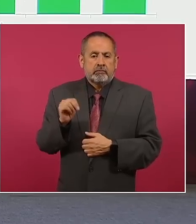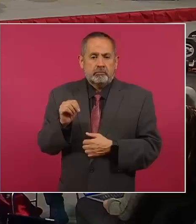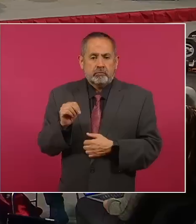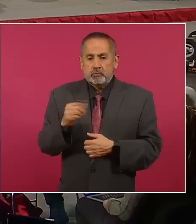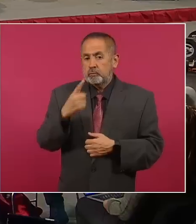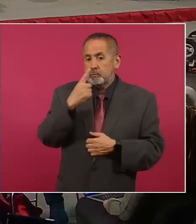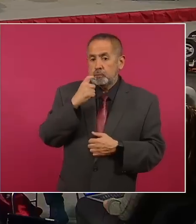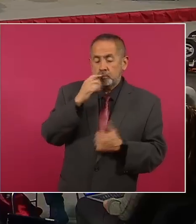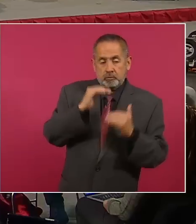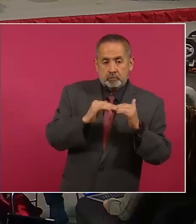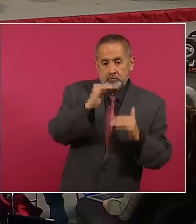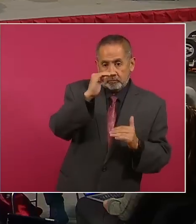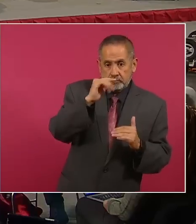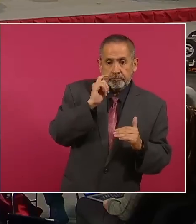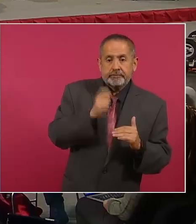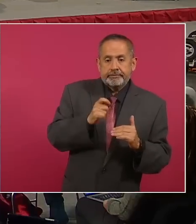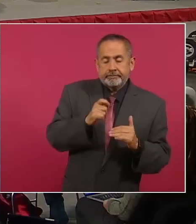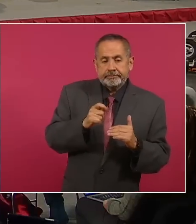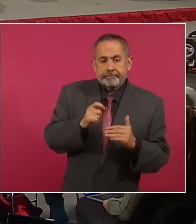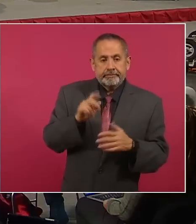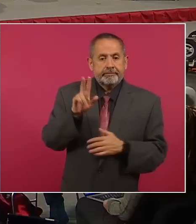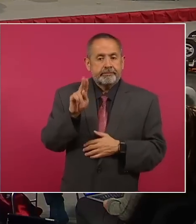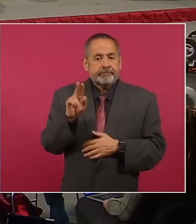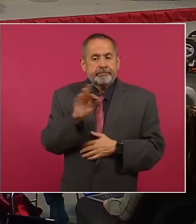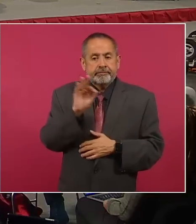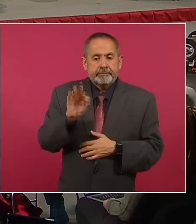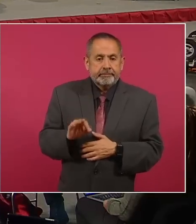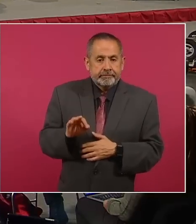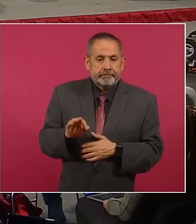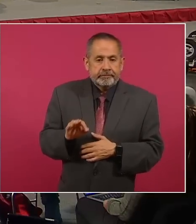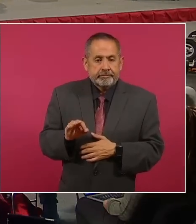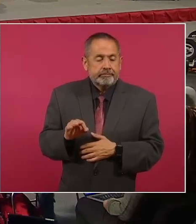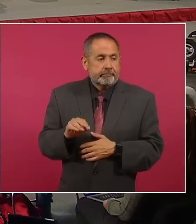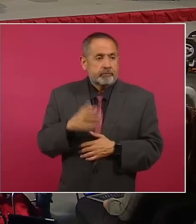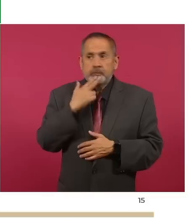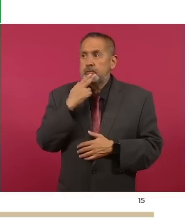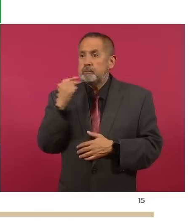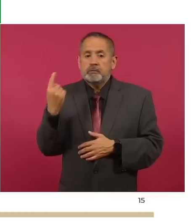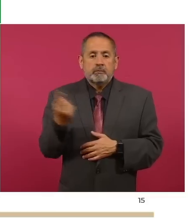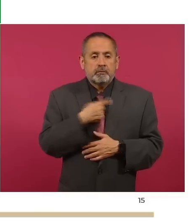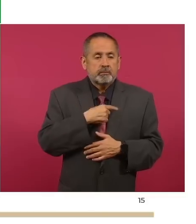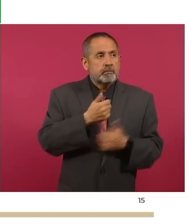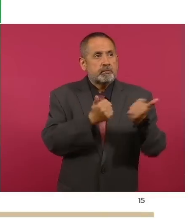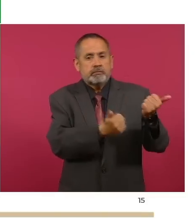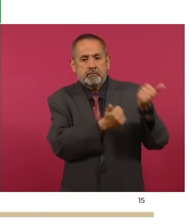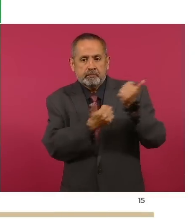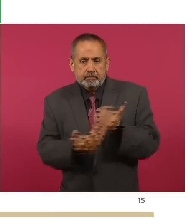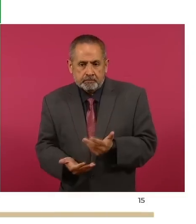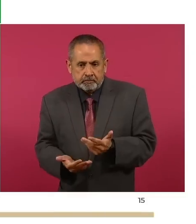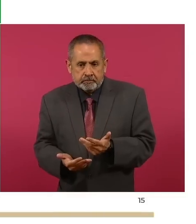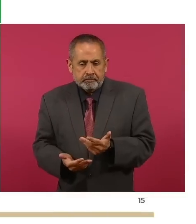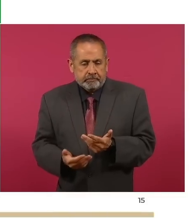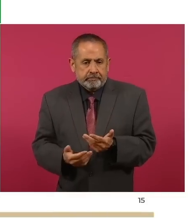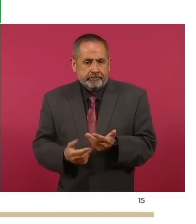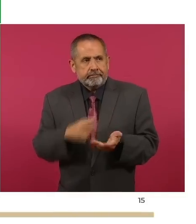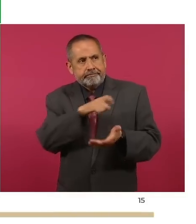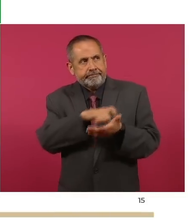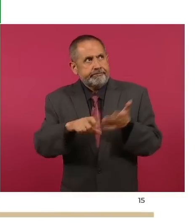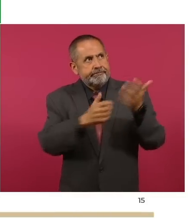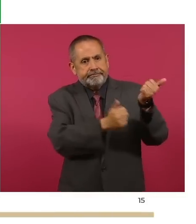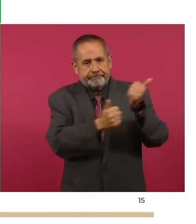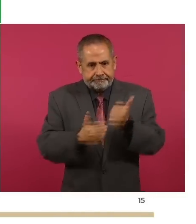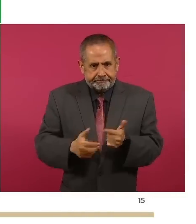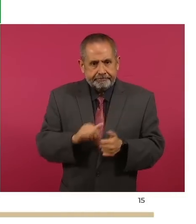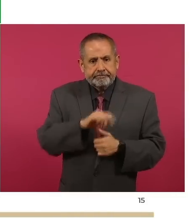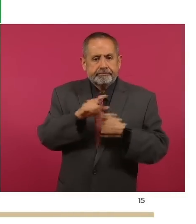es prácticamente el 80% de lo que se consumía en el país se importaba. En el